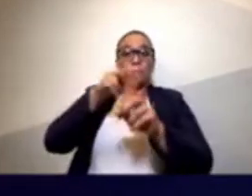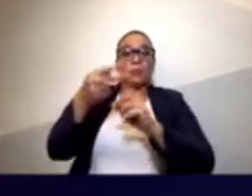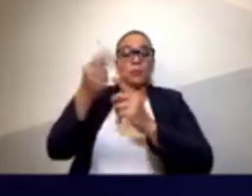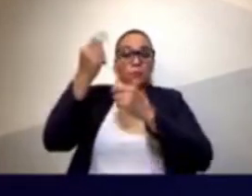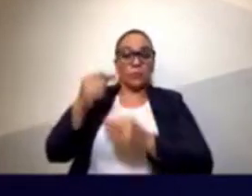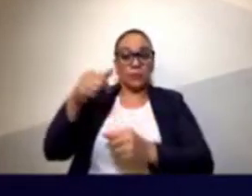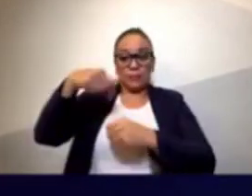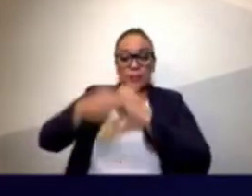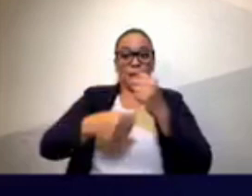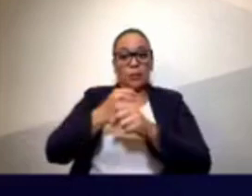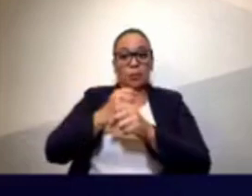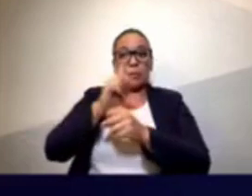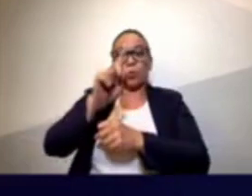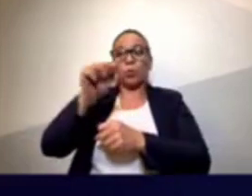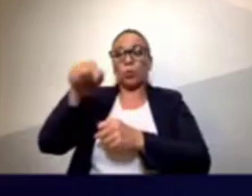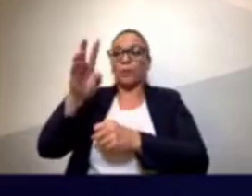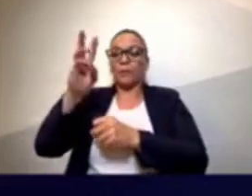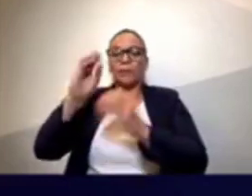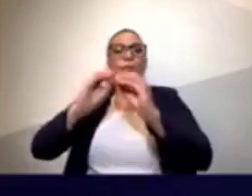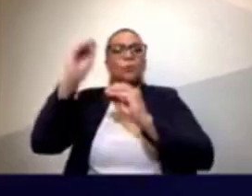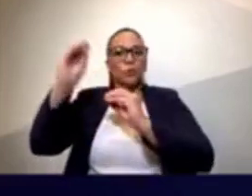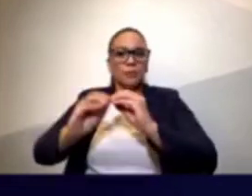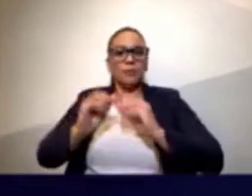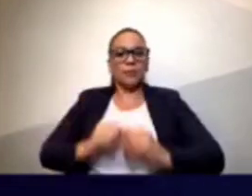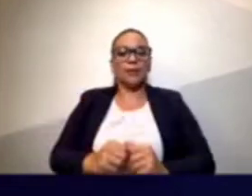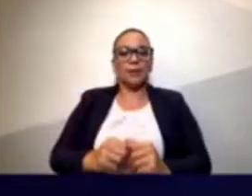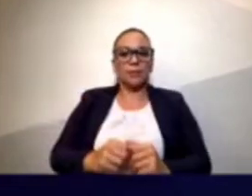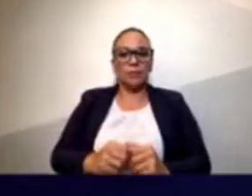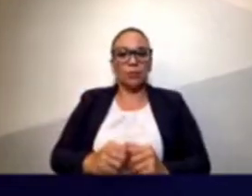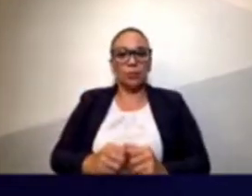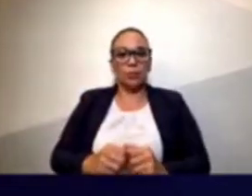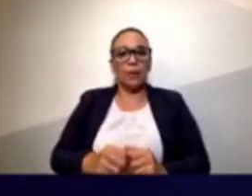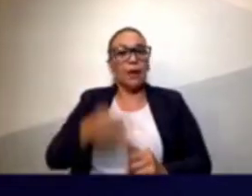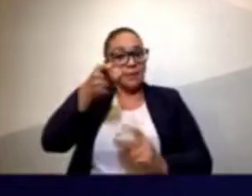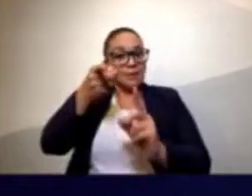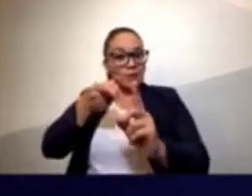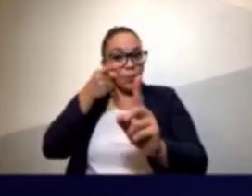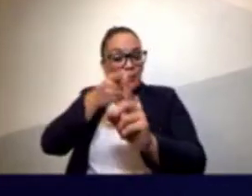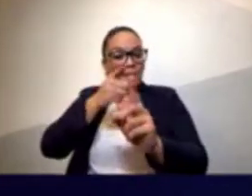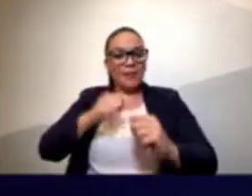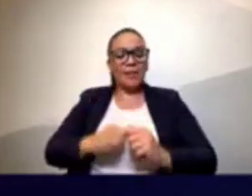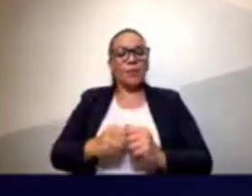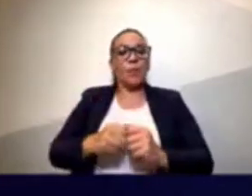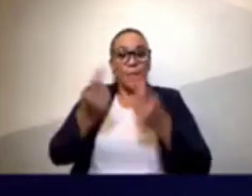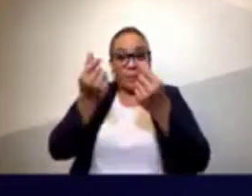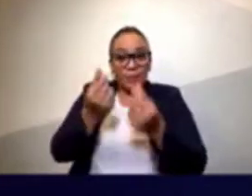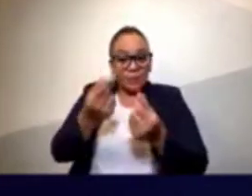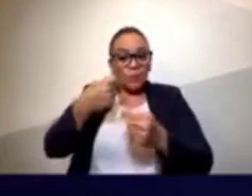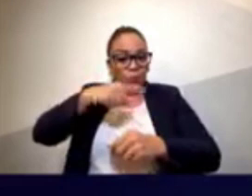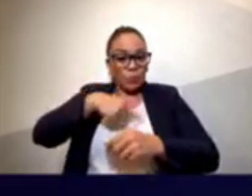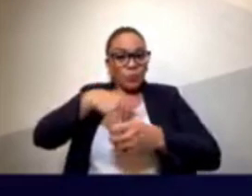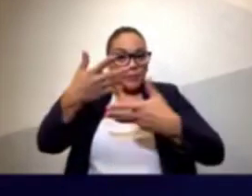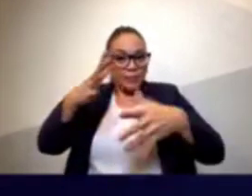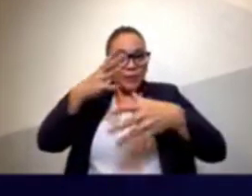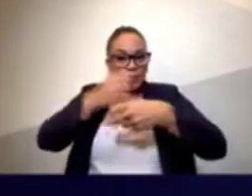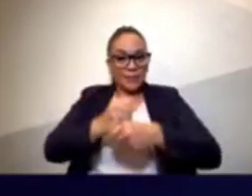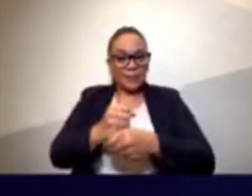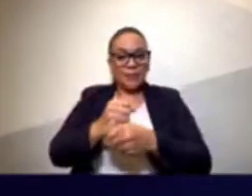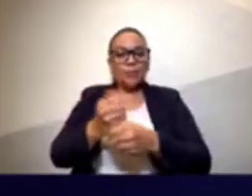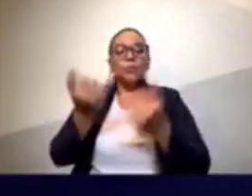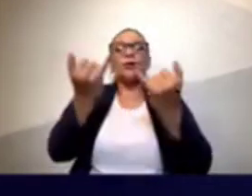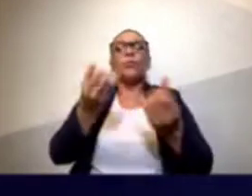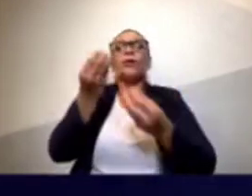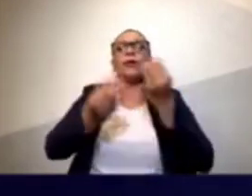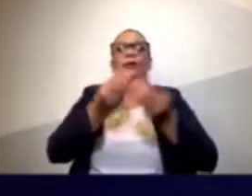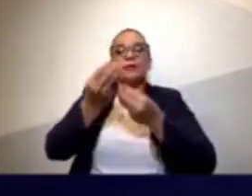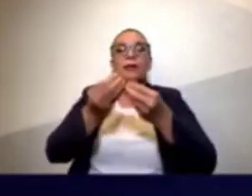tenemos 1.6%. Eso es el objetivo. Presupuestariamente lo hicimos. Ahora toca